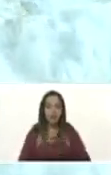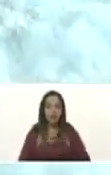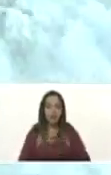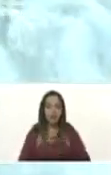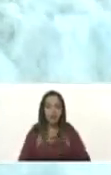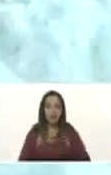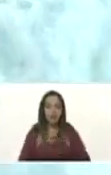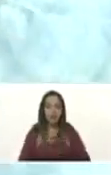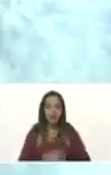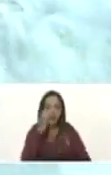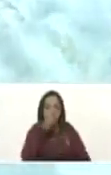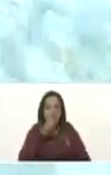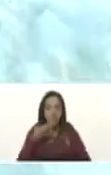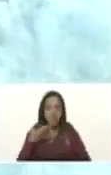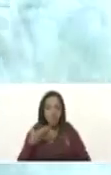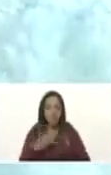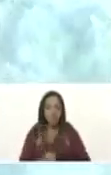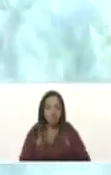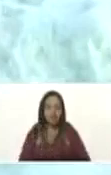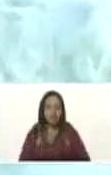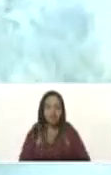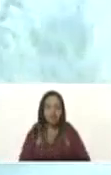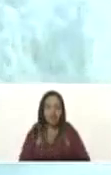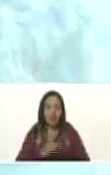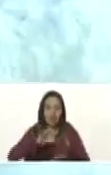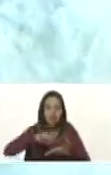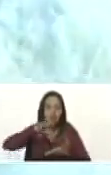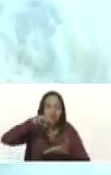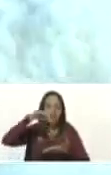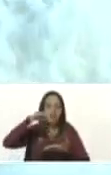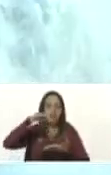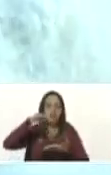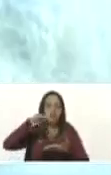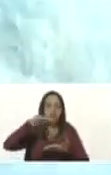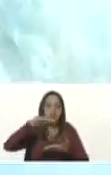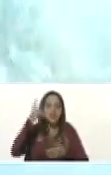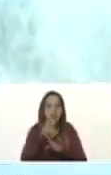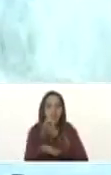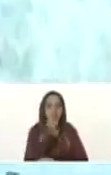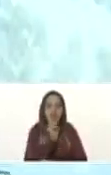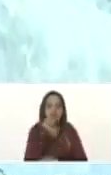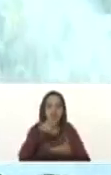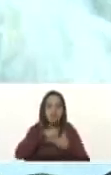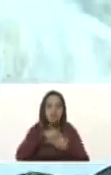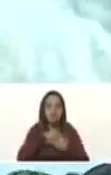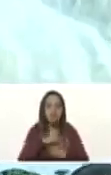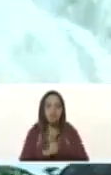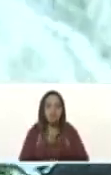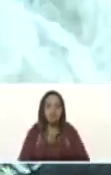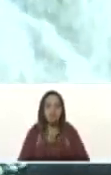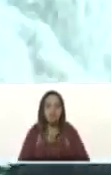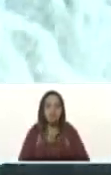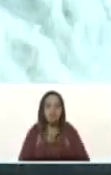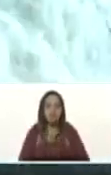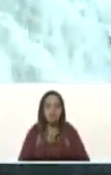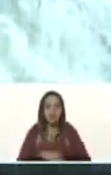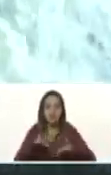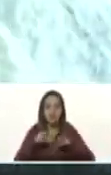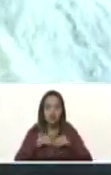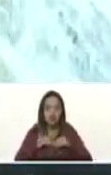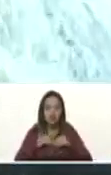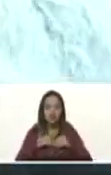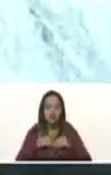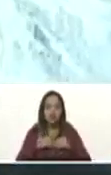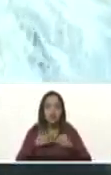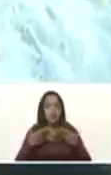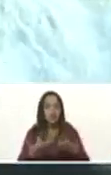de la belleza que nuestra alma debe tener para asumir la causa justa